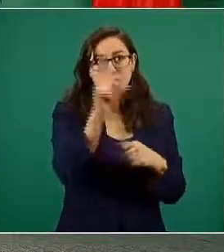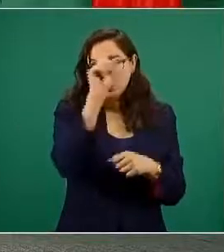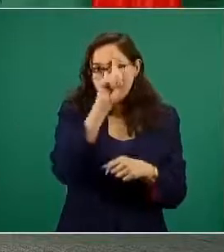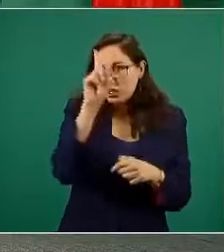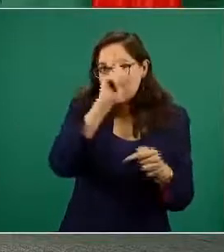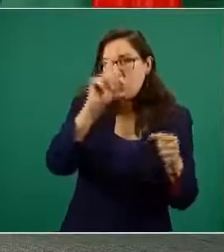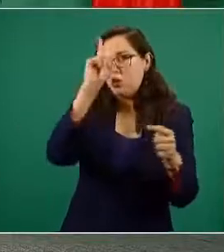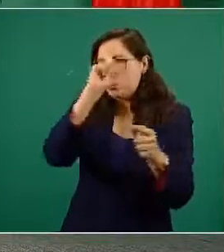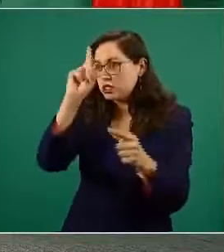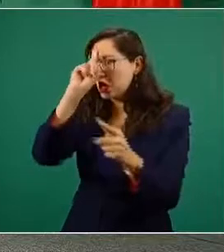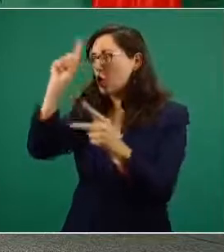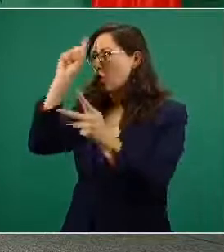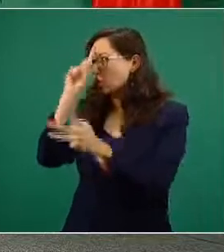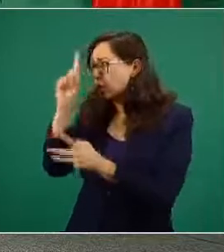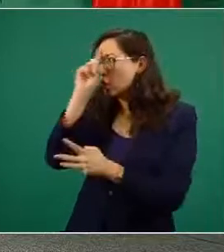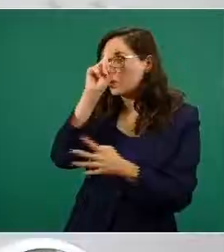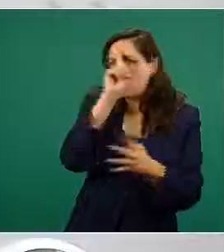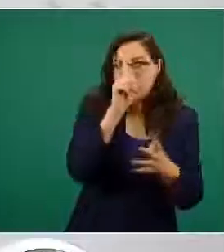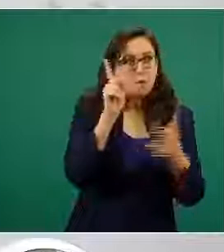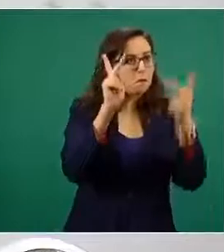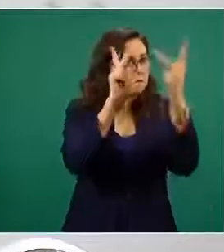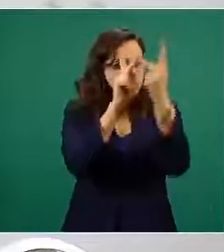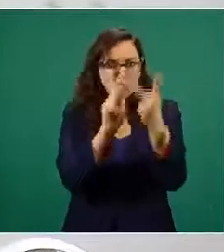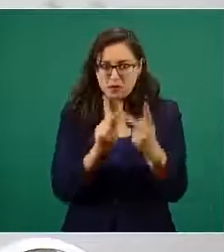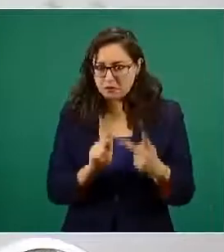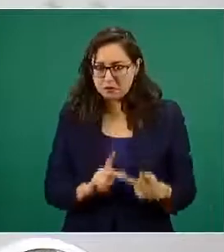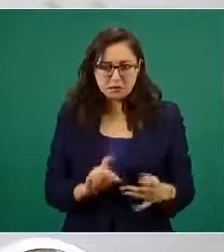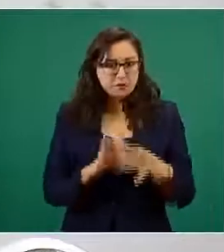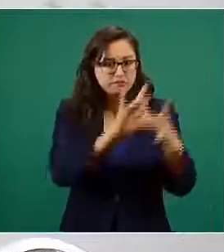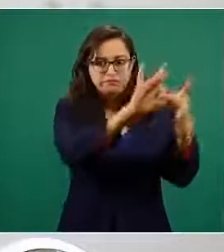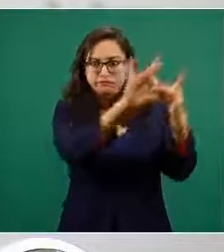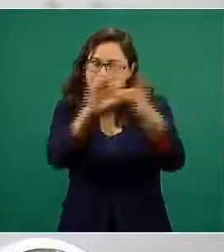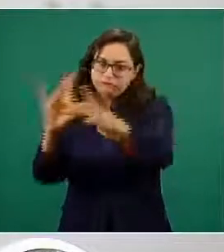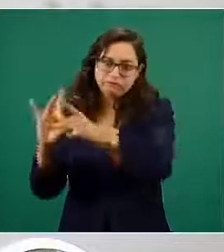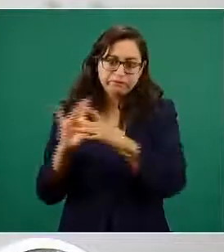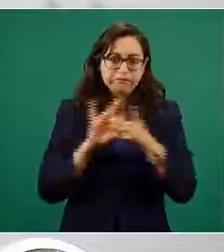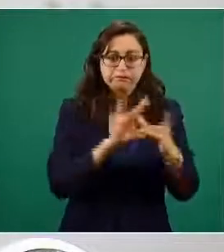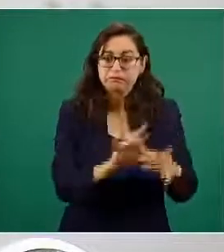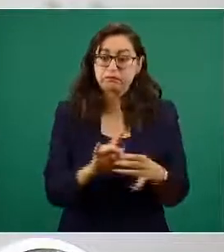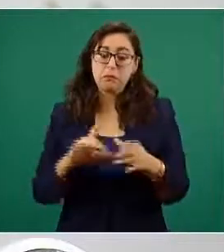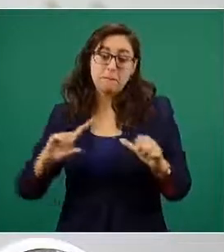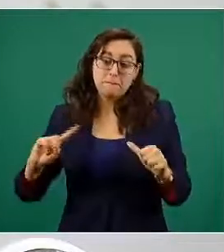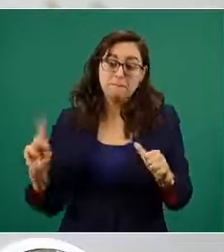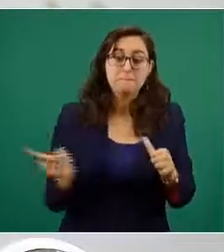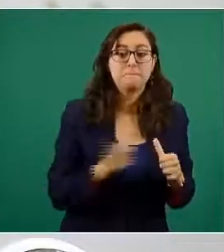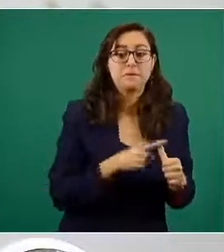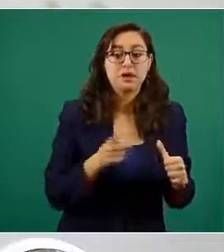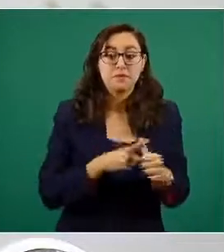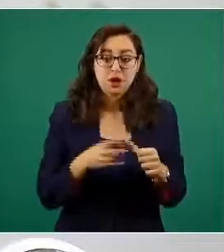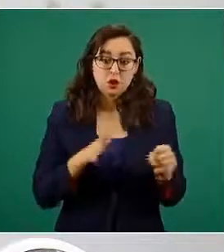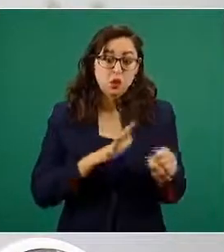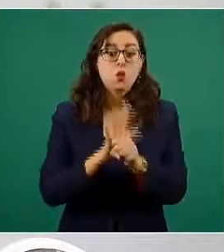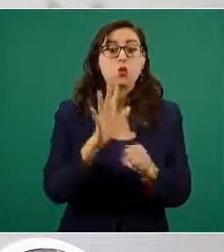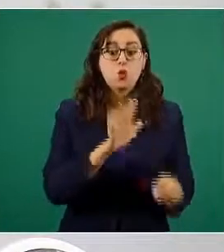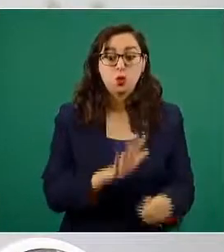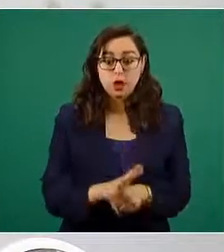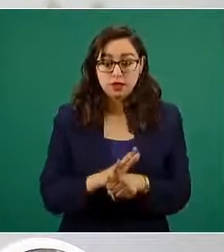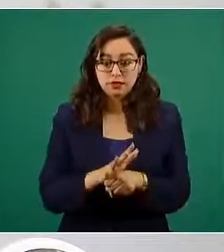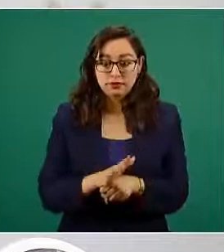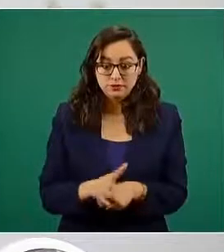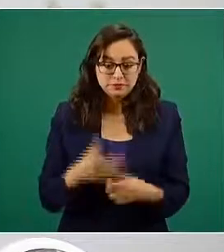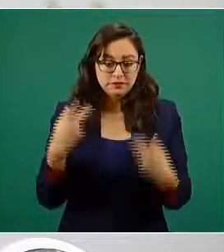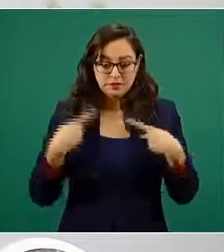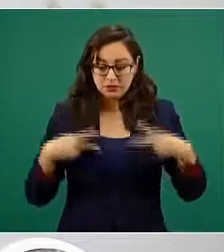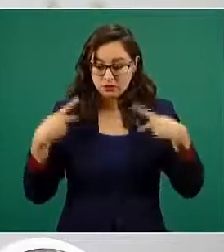ya tienen vacunas. Lo que interesa en esa priorización, en primer lugar, es reducir la mortalidad. Eso